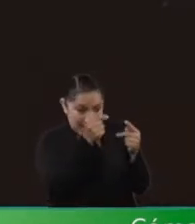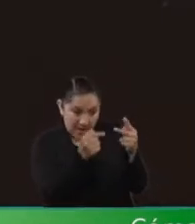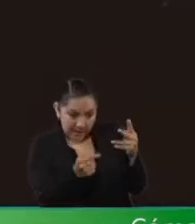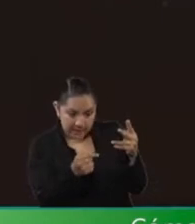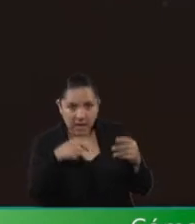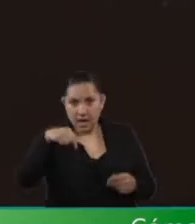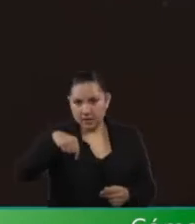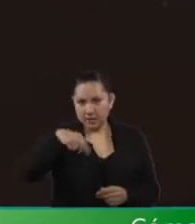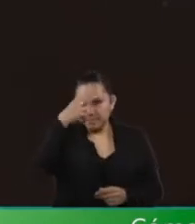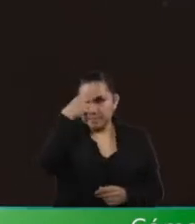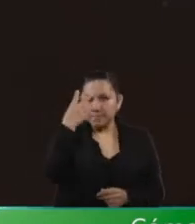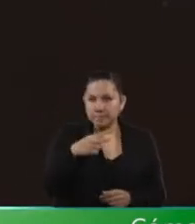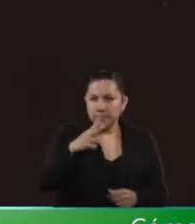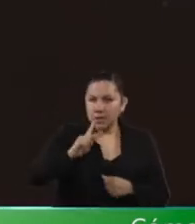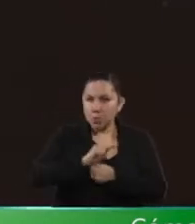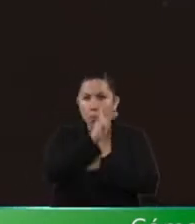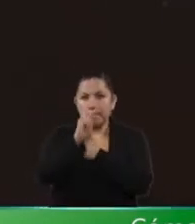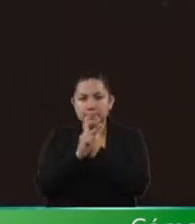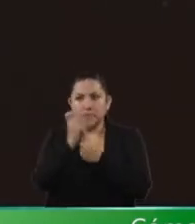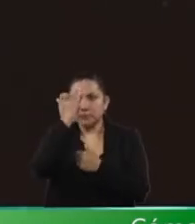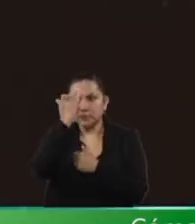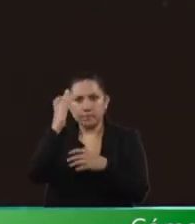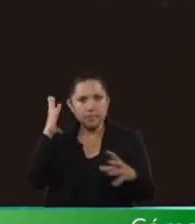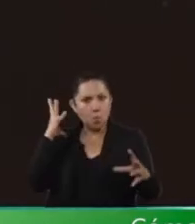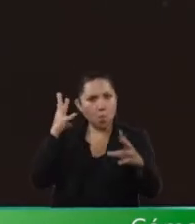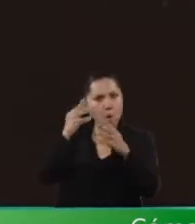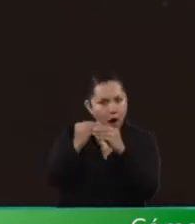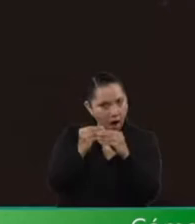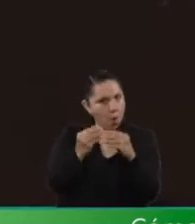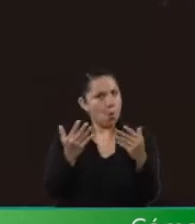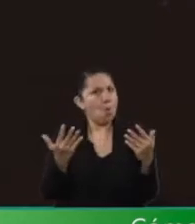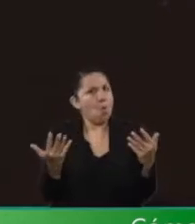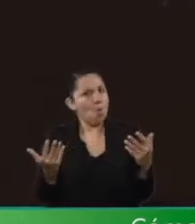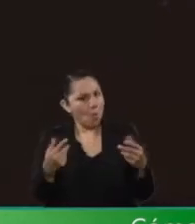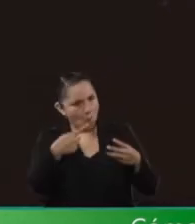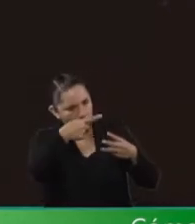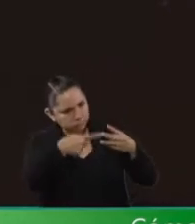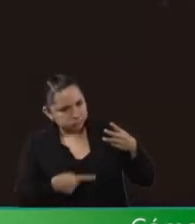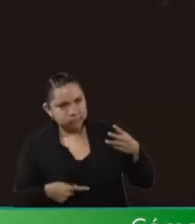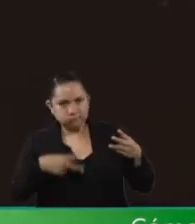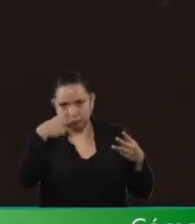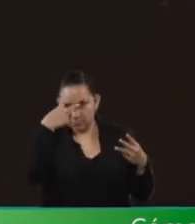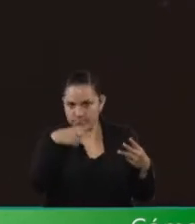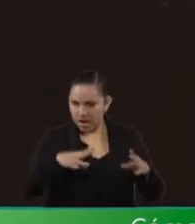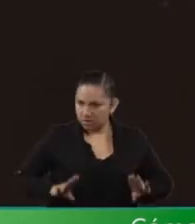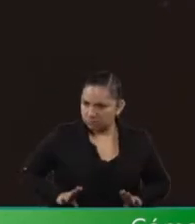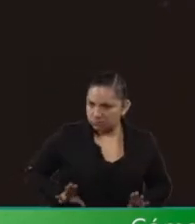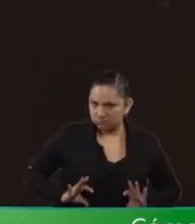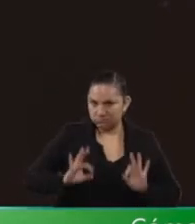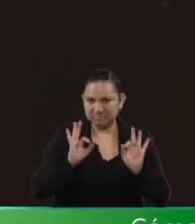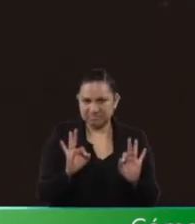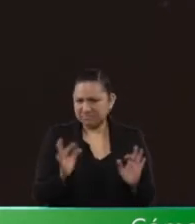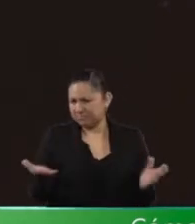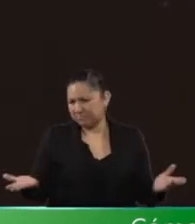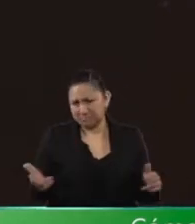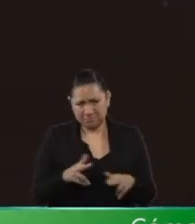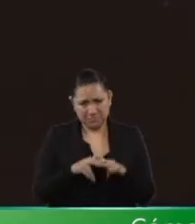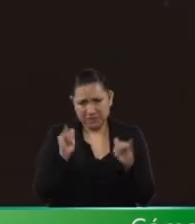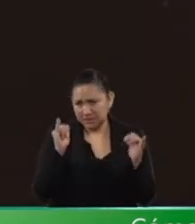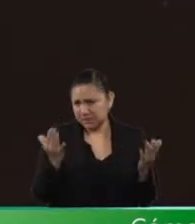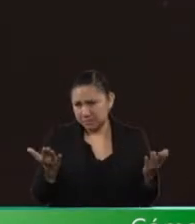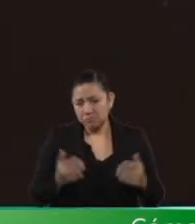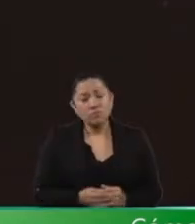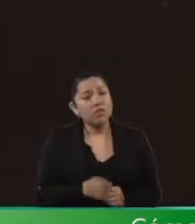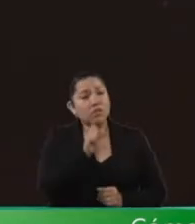a lo largo de estos años. En el documento también se dice que nuestro país ha